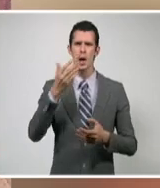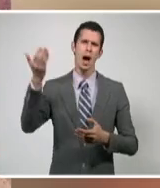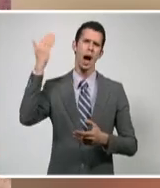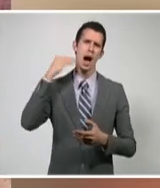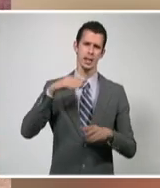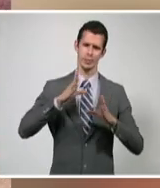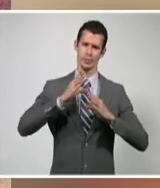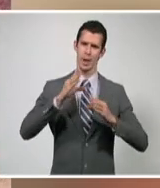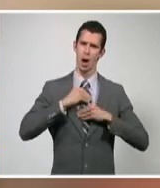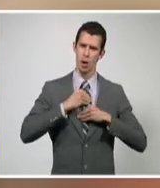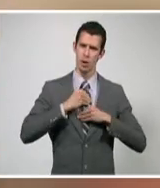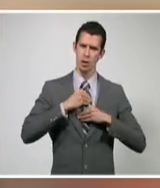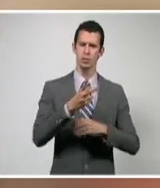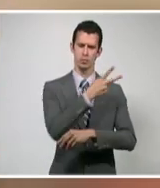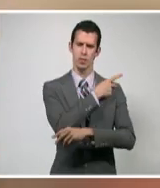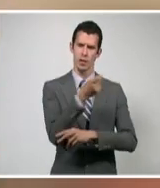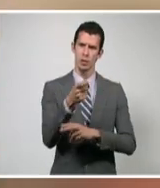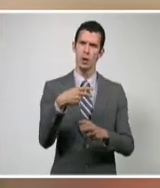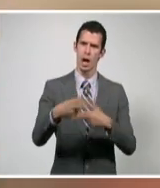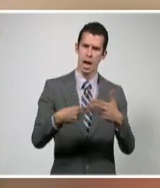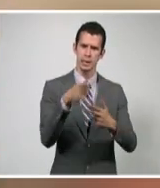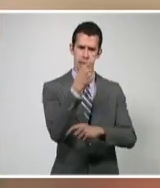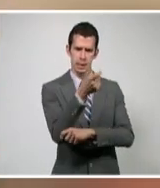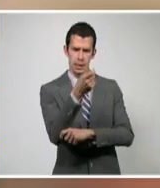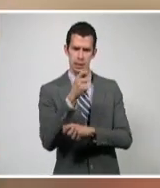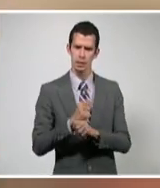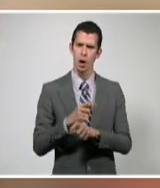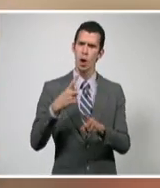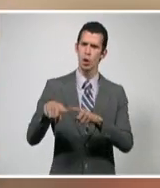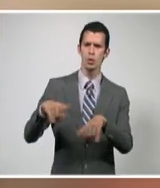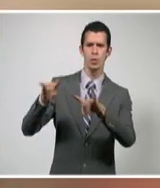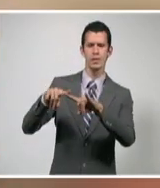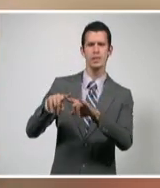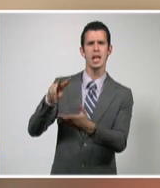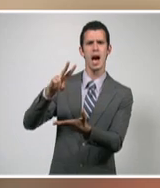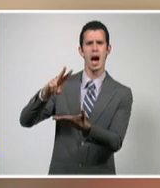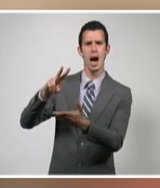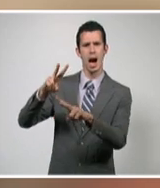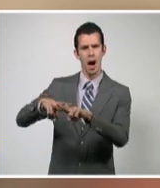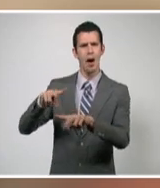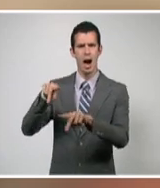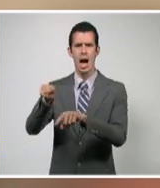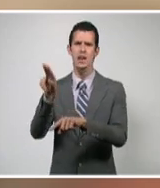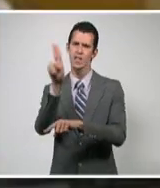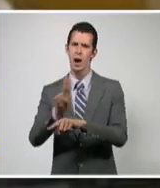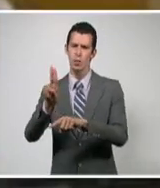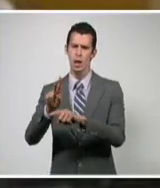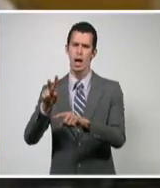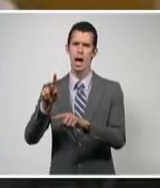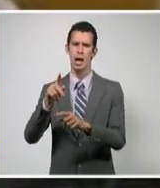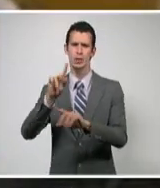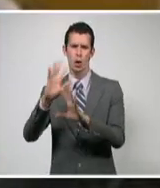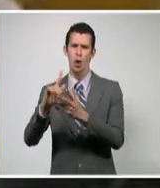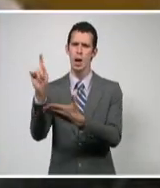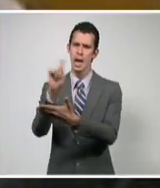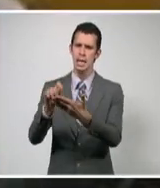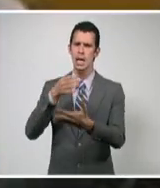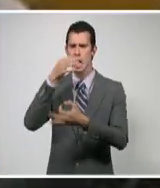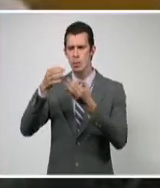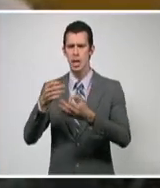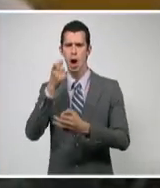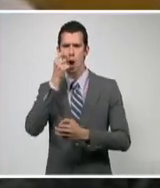Pedagógico Superior Enrique José Varona y la Escuela de Letras de la Universidad de La Habana. Fue fundador de la Editora Política y del Consejo Nacional de Cultura,